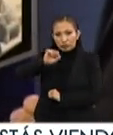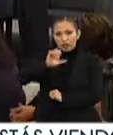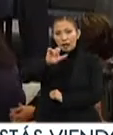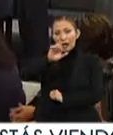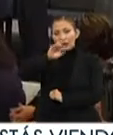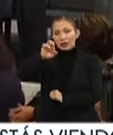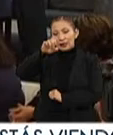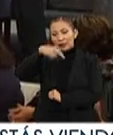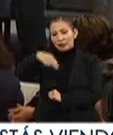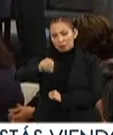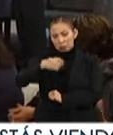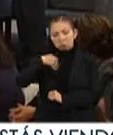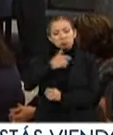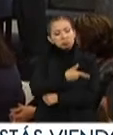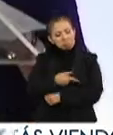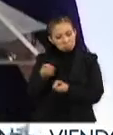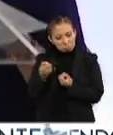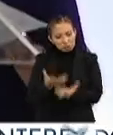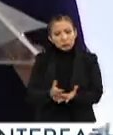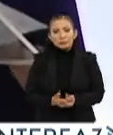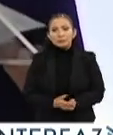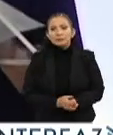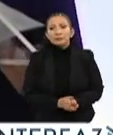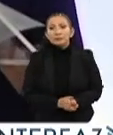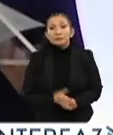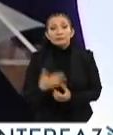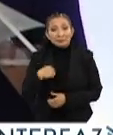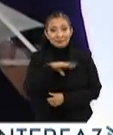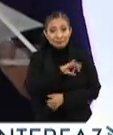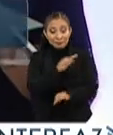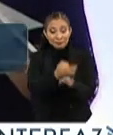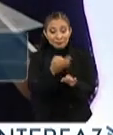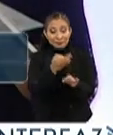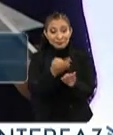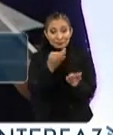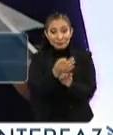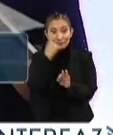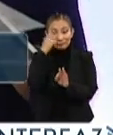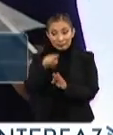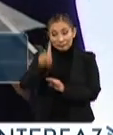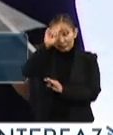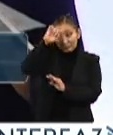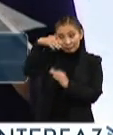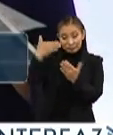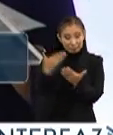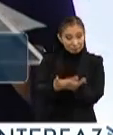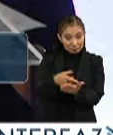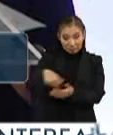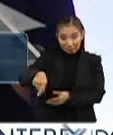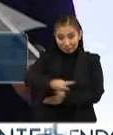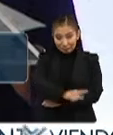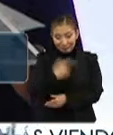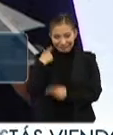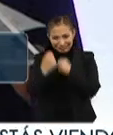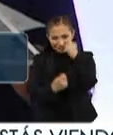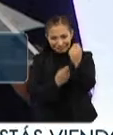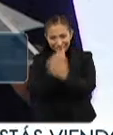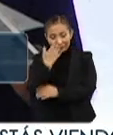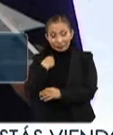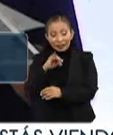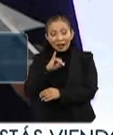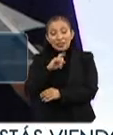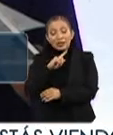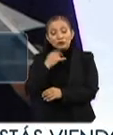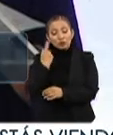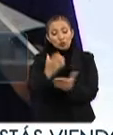Carreño Carlón, aceptó gustoso. Aprovecho la ocasión para proponer a esta casa editorial una nueva edición